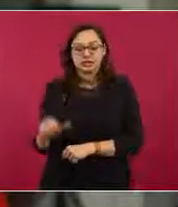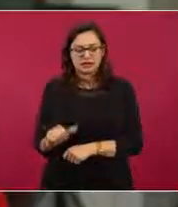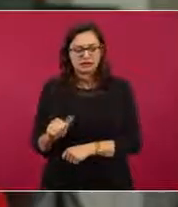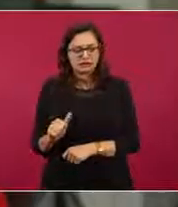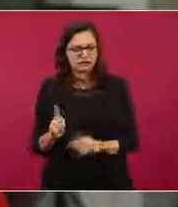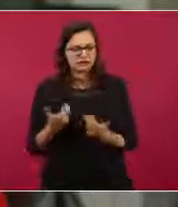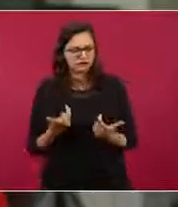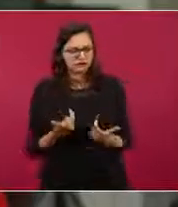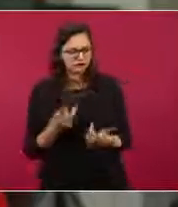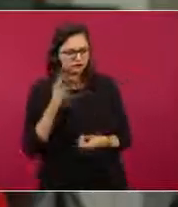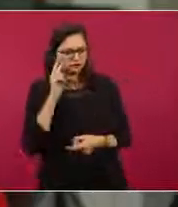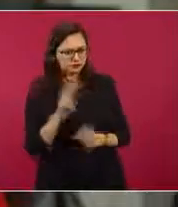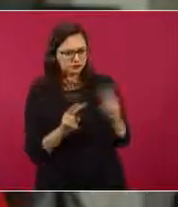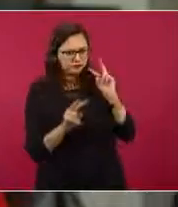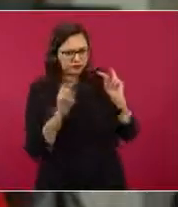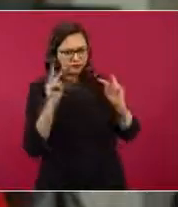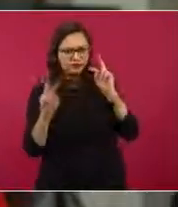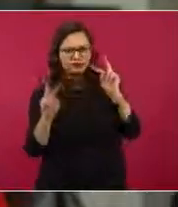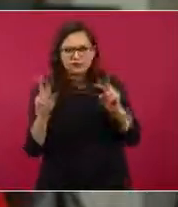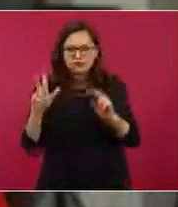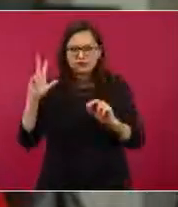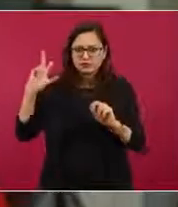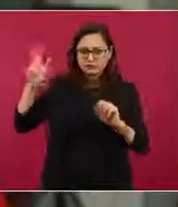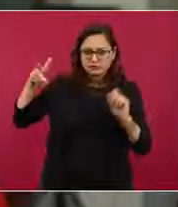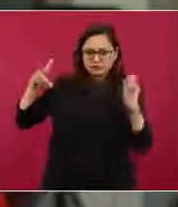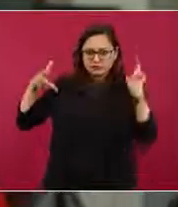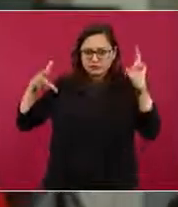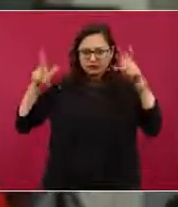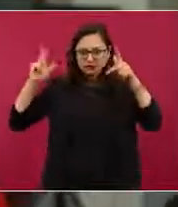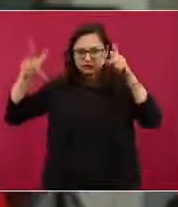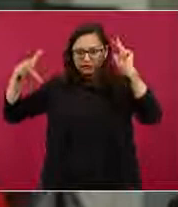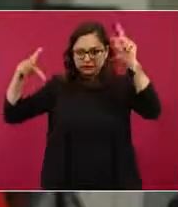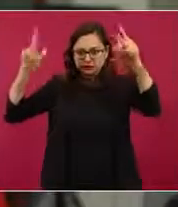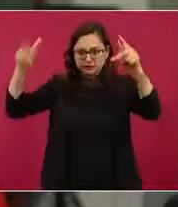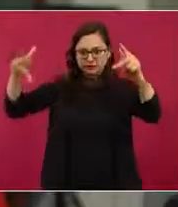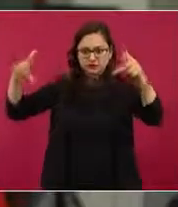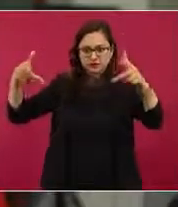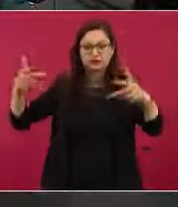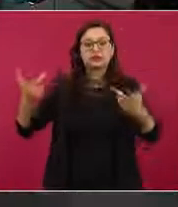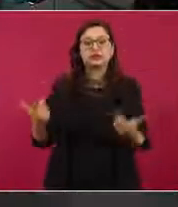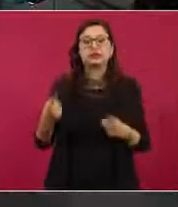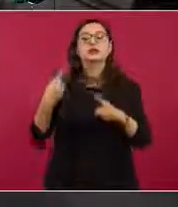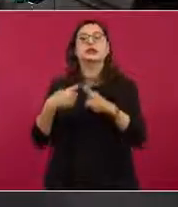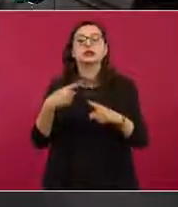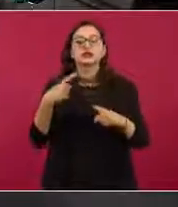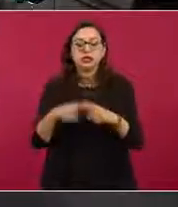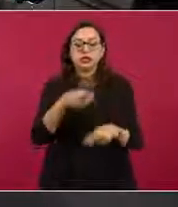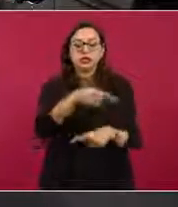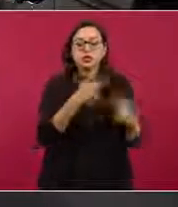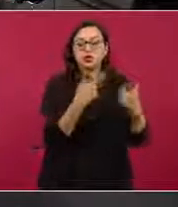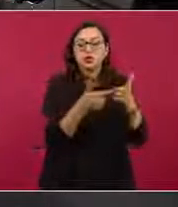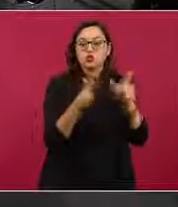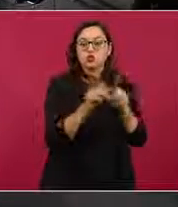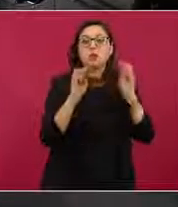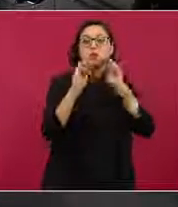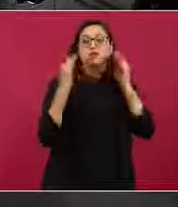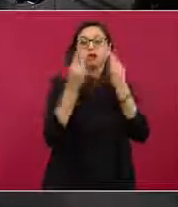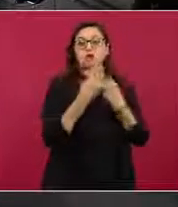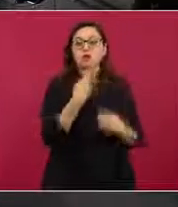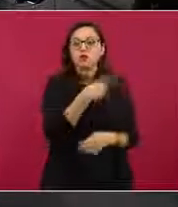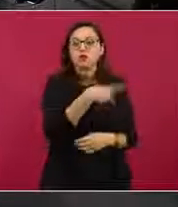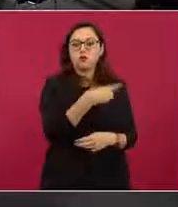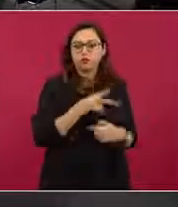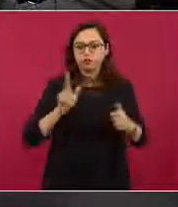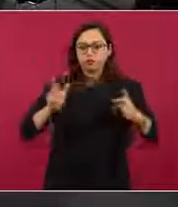en torres que están en ejidos por donde pasan los migrantes, cámaras que instalaron los grupos delictivos. Y en